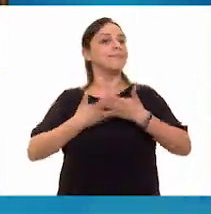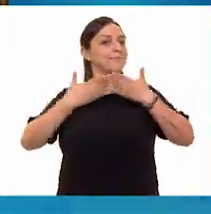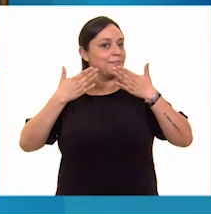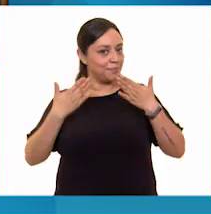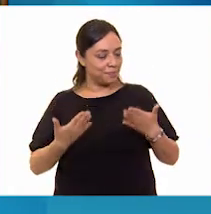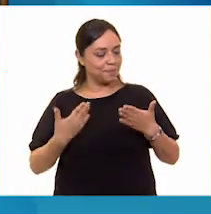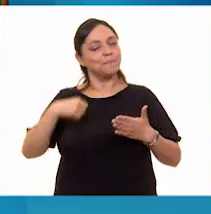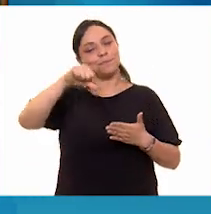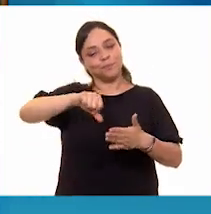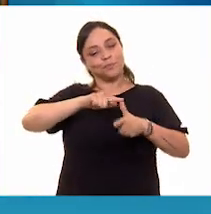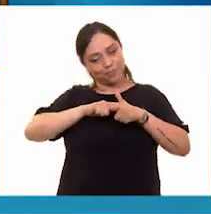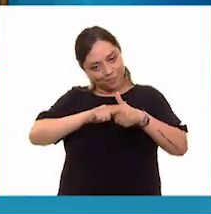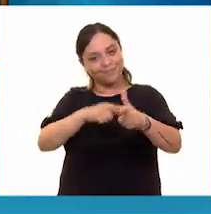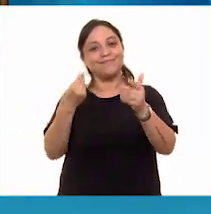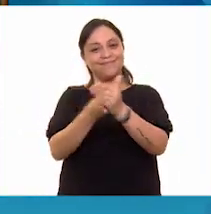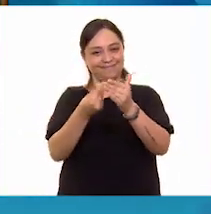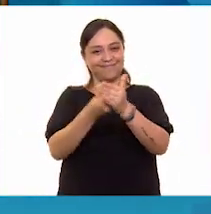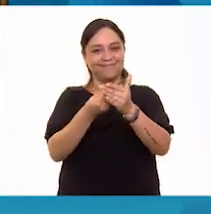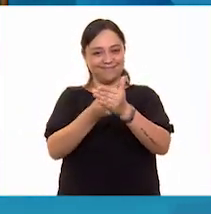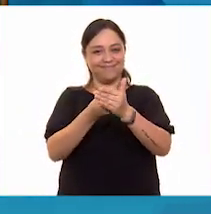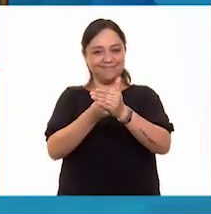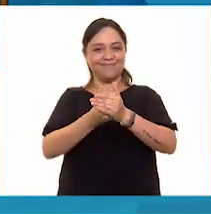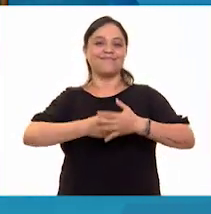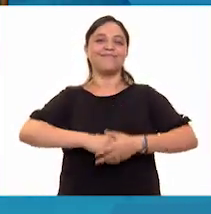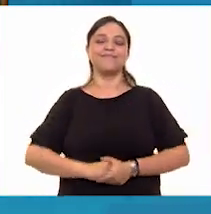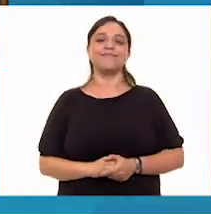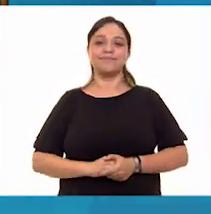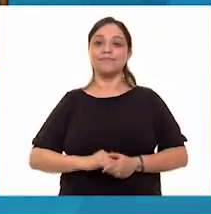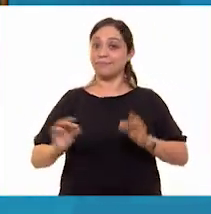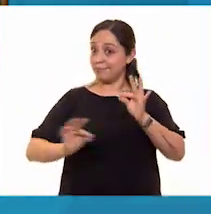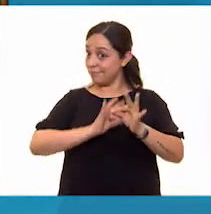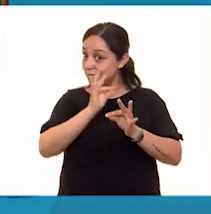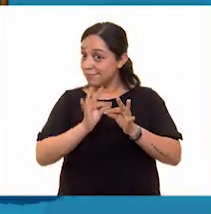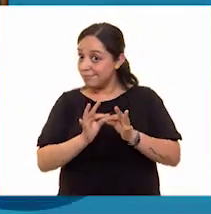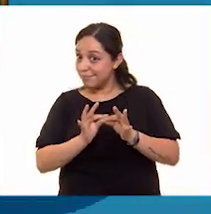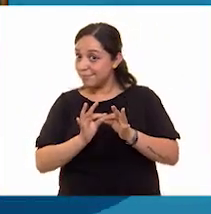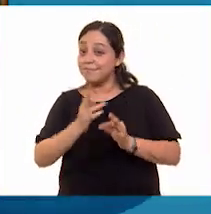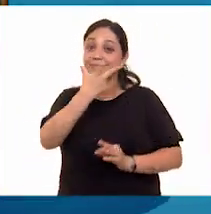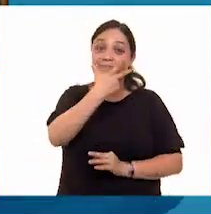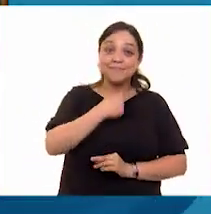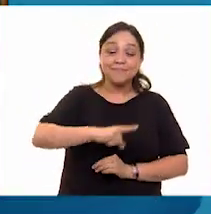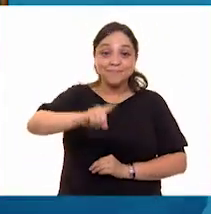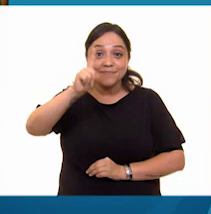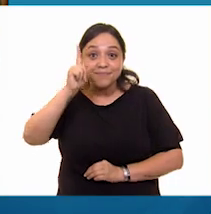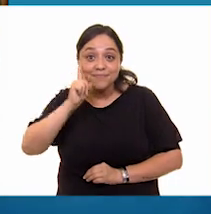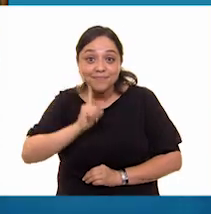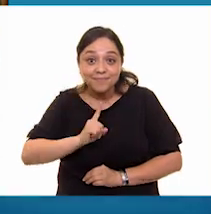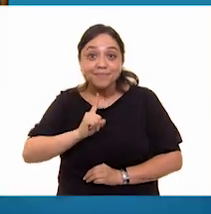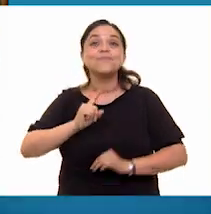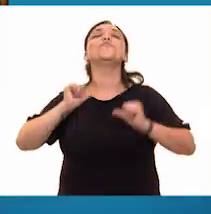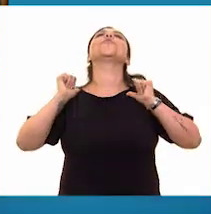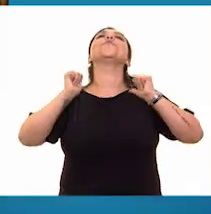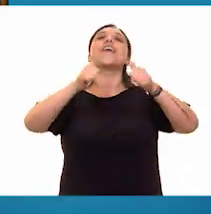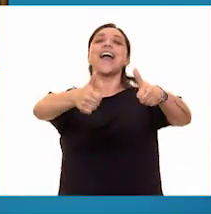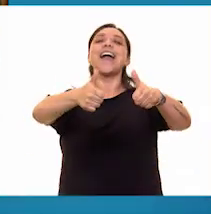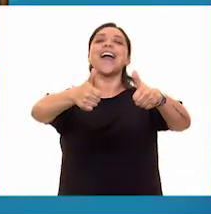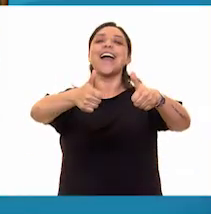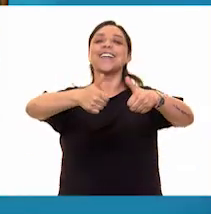es momento de seguir con el programa de hoy. ¿Listas? ¿Listos?